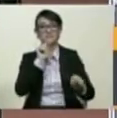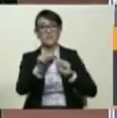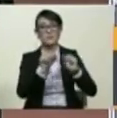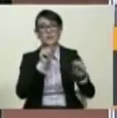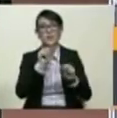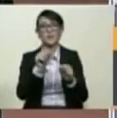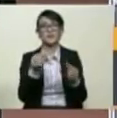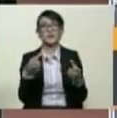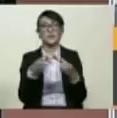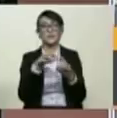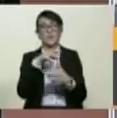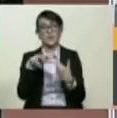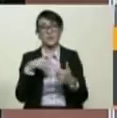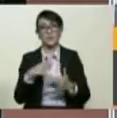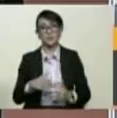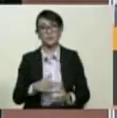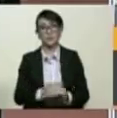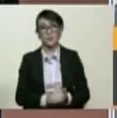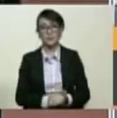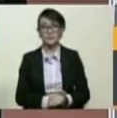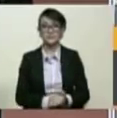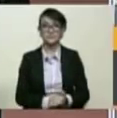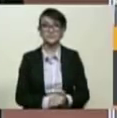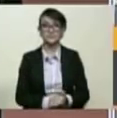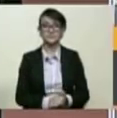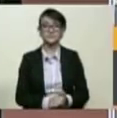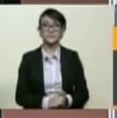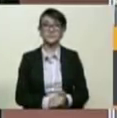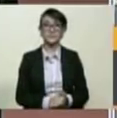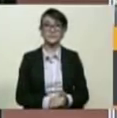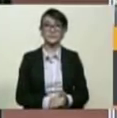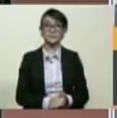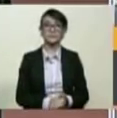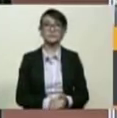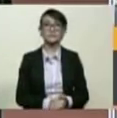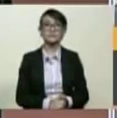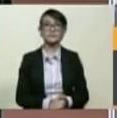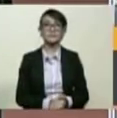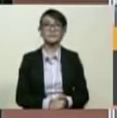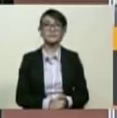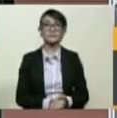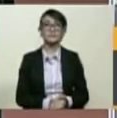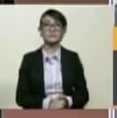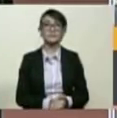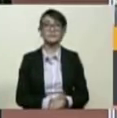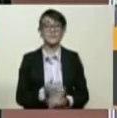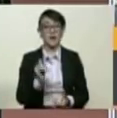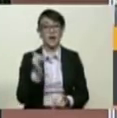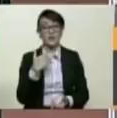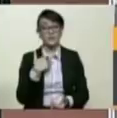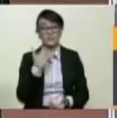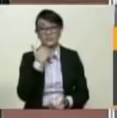a las fuerzas de la Revolución Venezolana y a nuestro candidato. Hay algo que tengo que decir